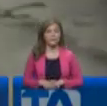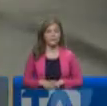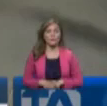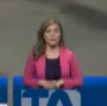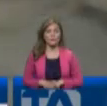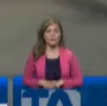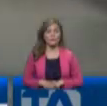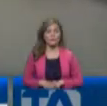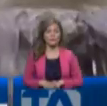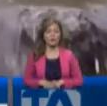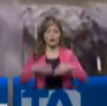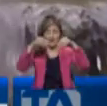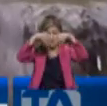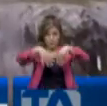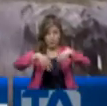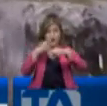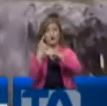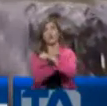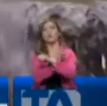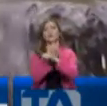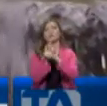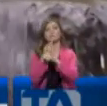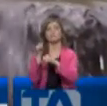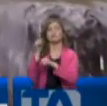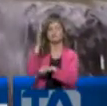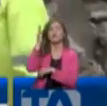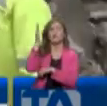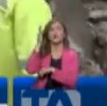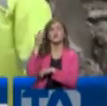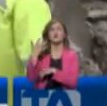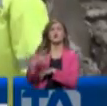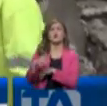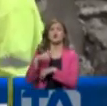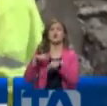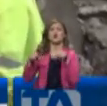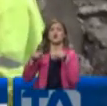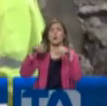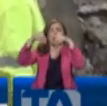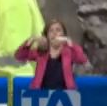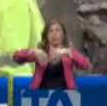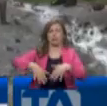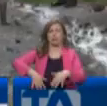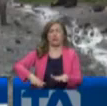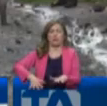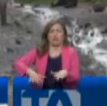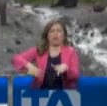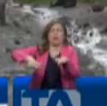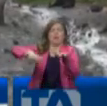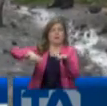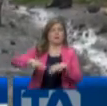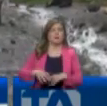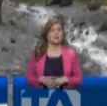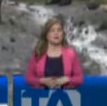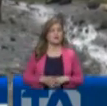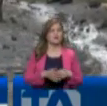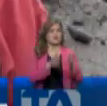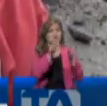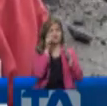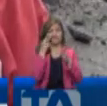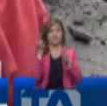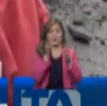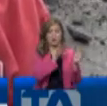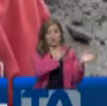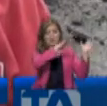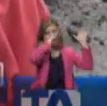Bastó una hora de lluvia para causar estragos en Tulcán. 3 sectores inundaron y un muro colapsó, taponando la vía contigua.